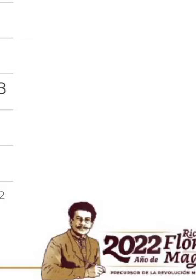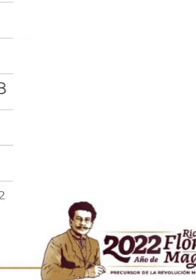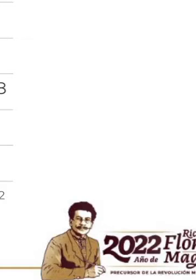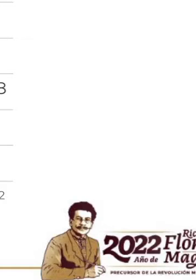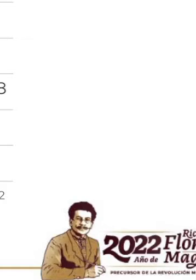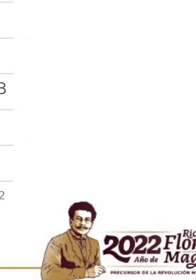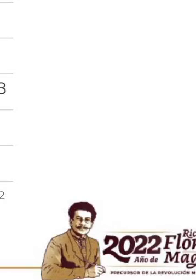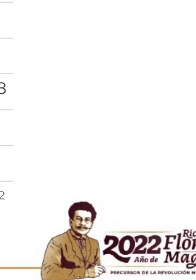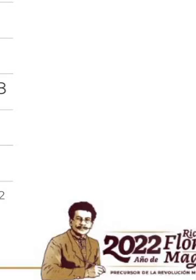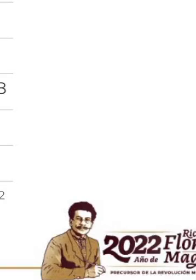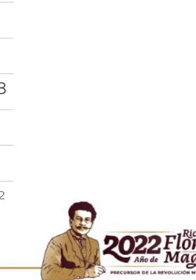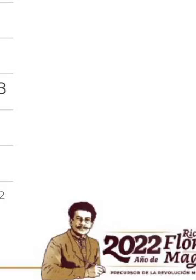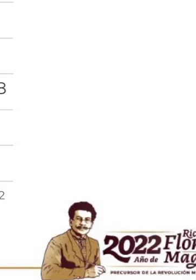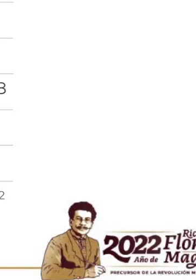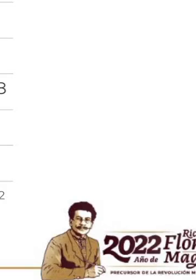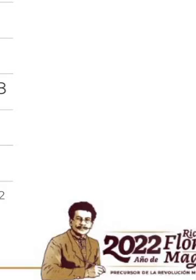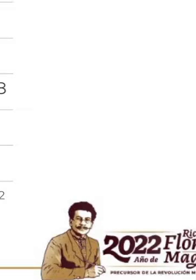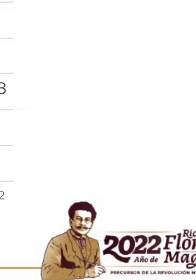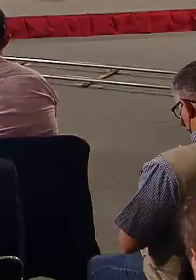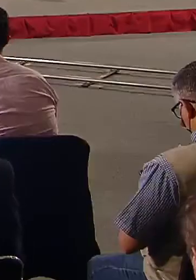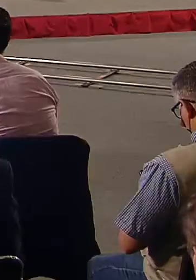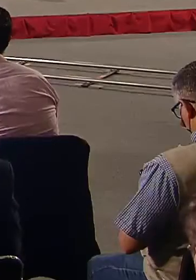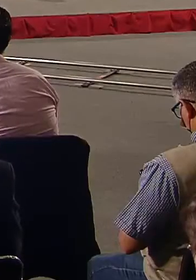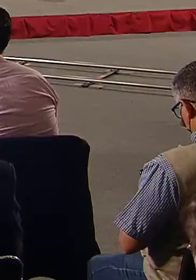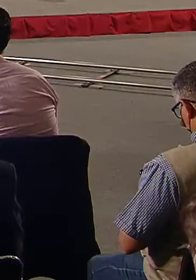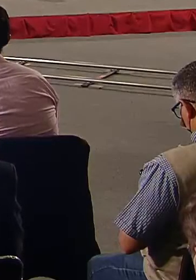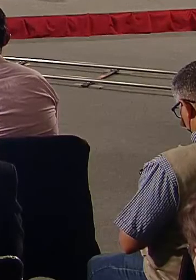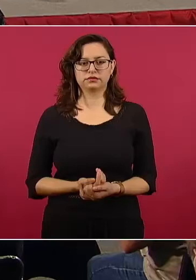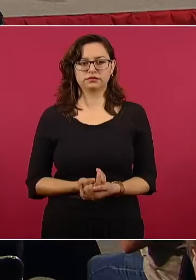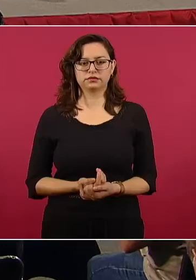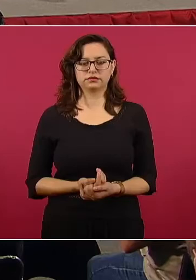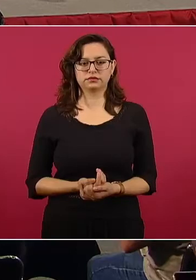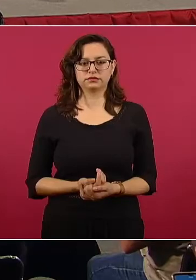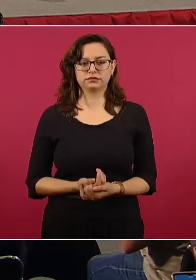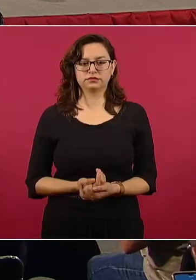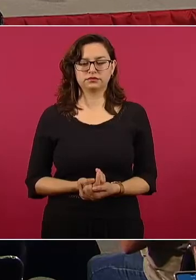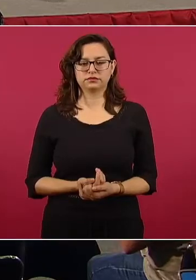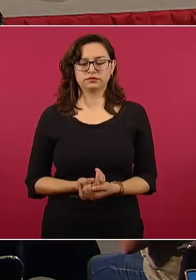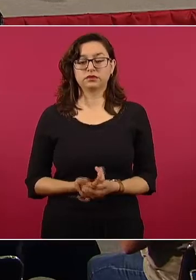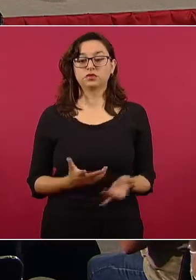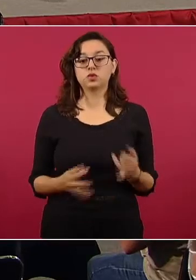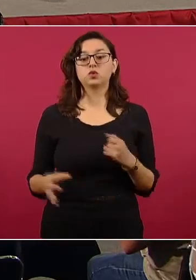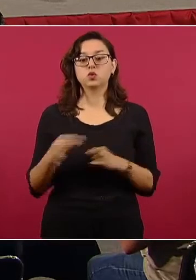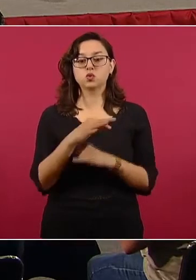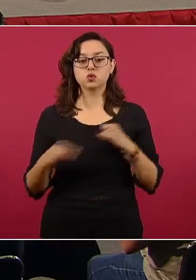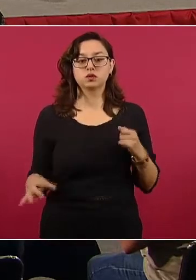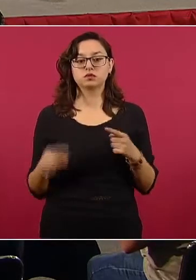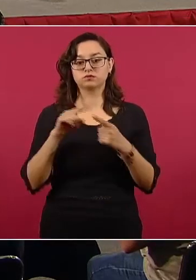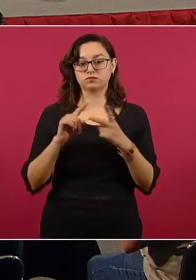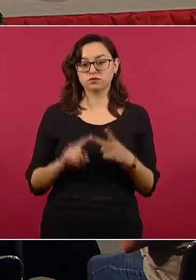42,008 que han iniciado su estudio y, como dije, puede durar de 2 a 4 años. Termino con dos